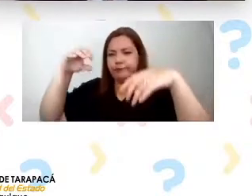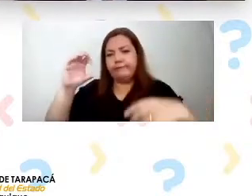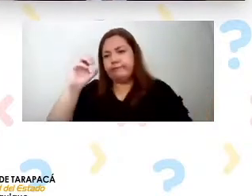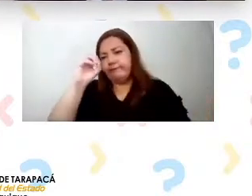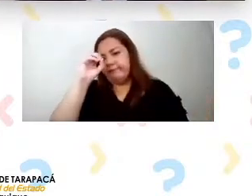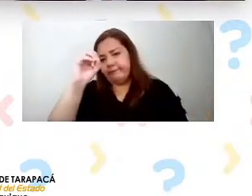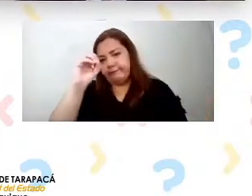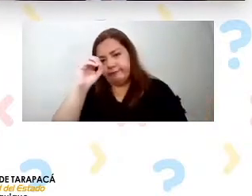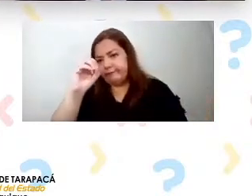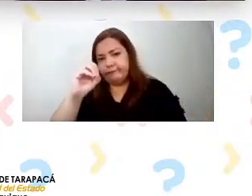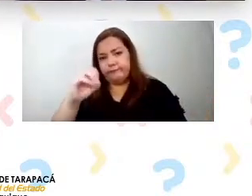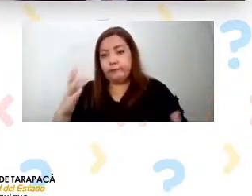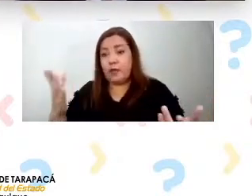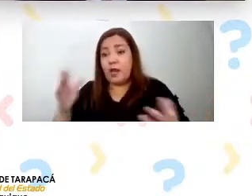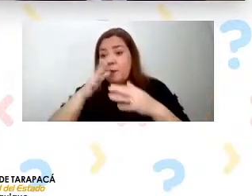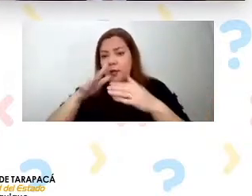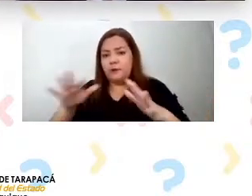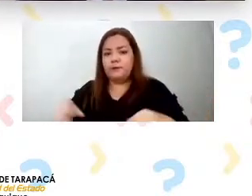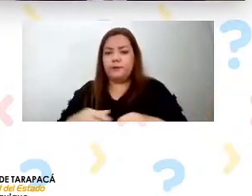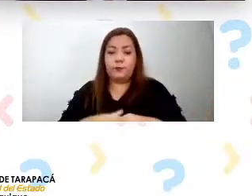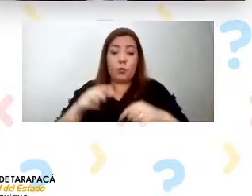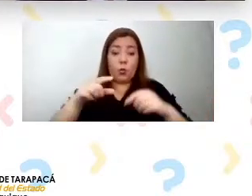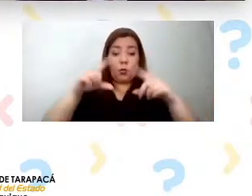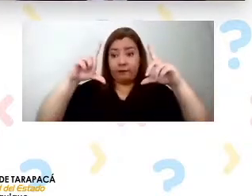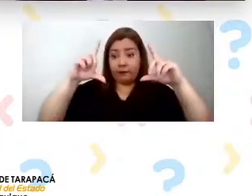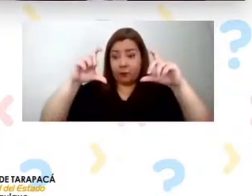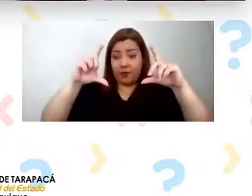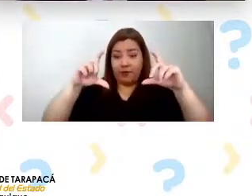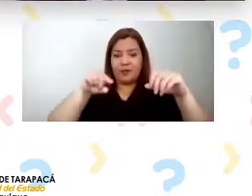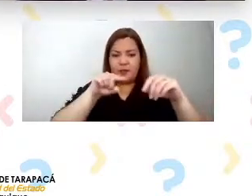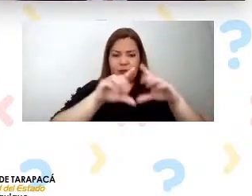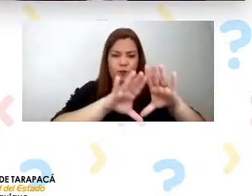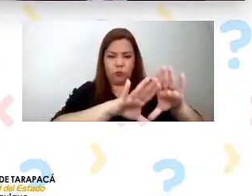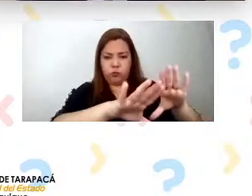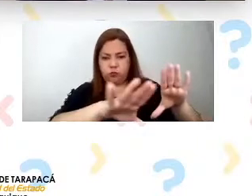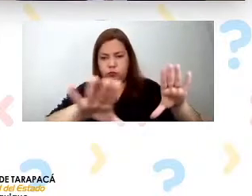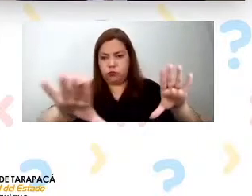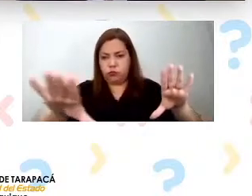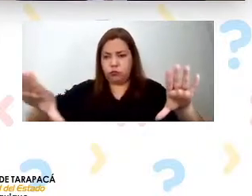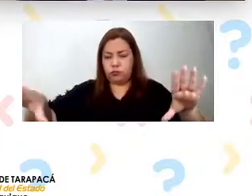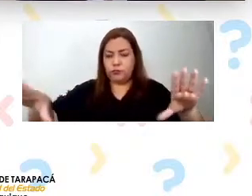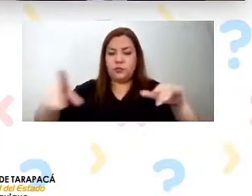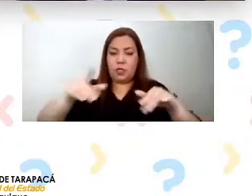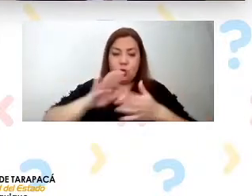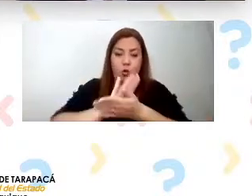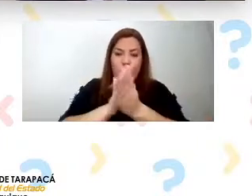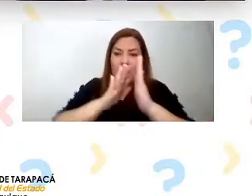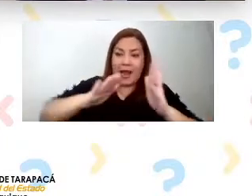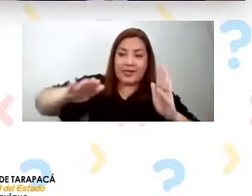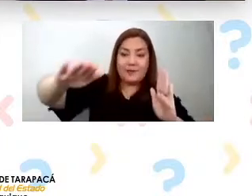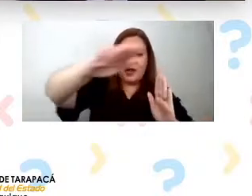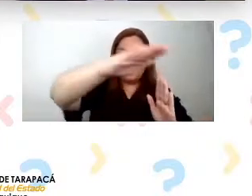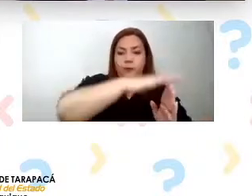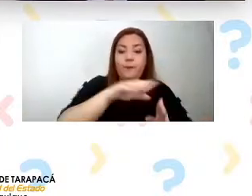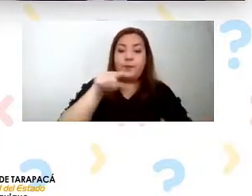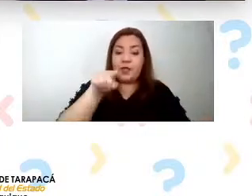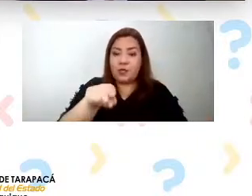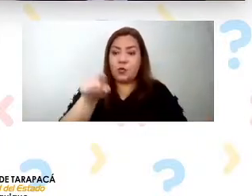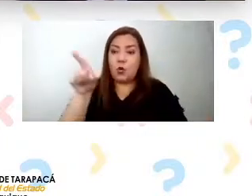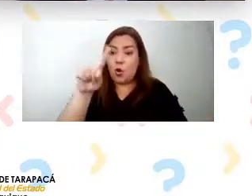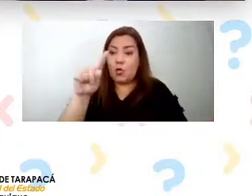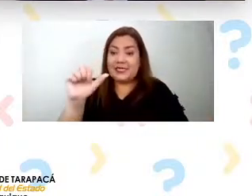mar. Una fotografía aquí bastante elocuente del altiplano. Esta es el Salar del